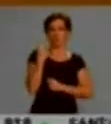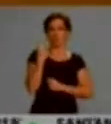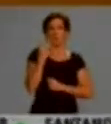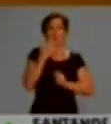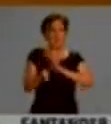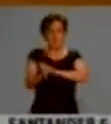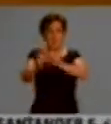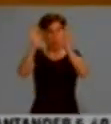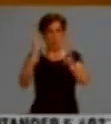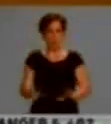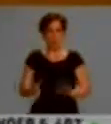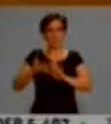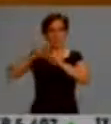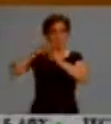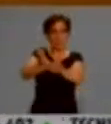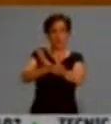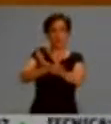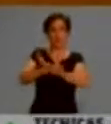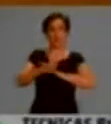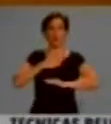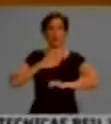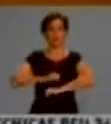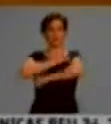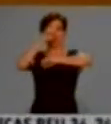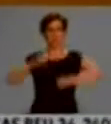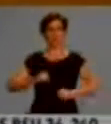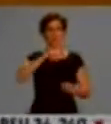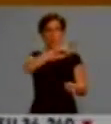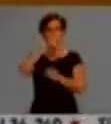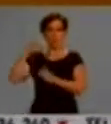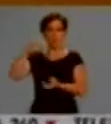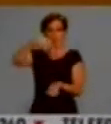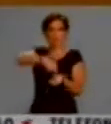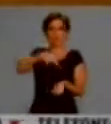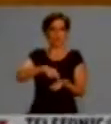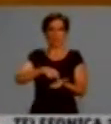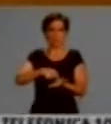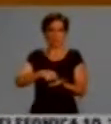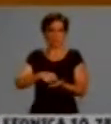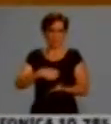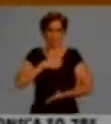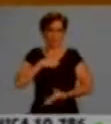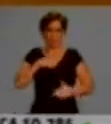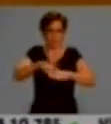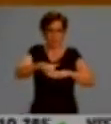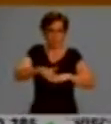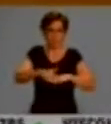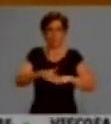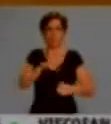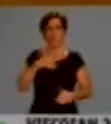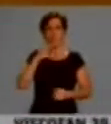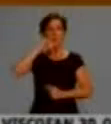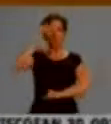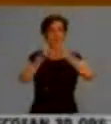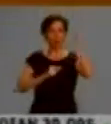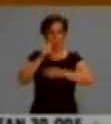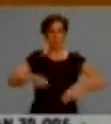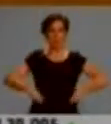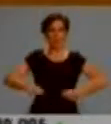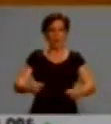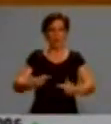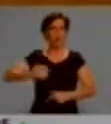la ralentización de nuestra senda de consolidación fiscal no se hubiera producido. Es decir, nuestro presupuesto de gasto